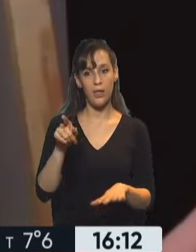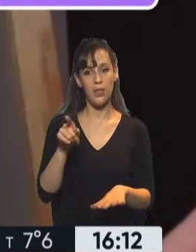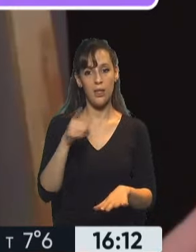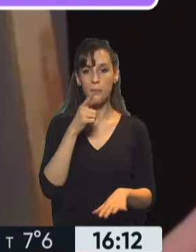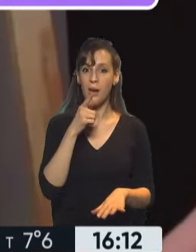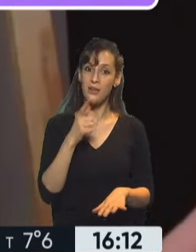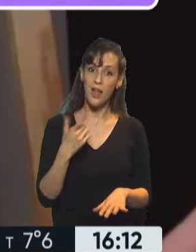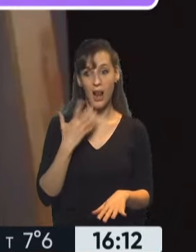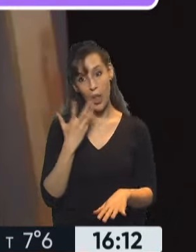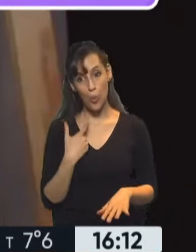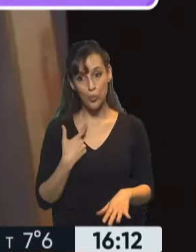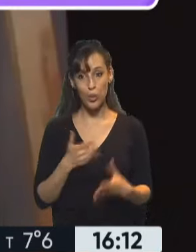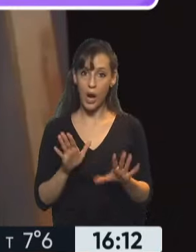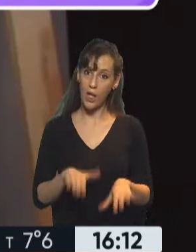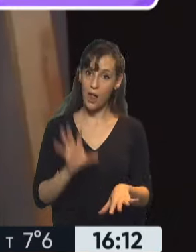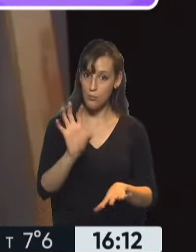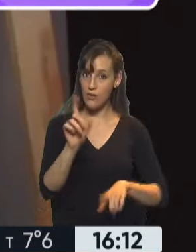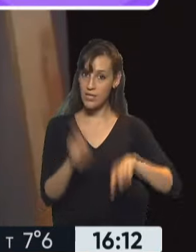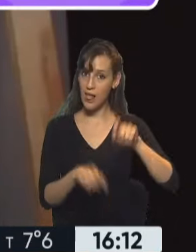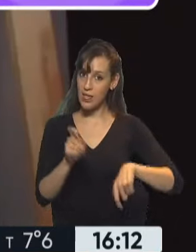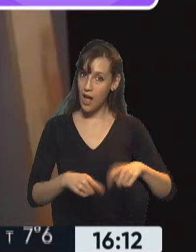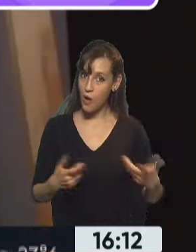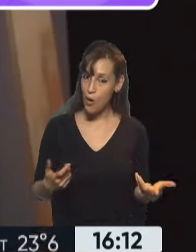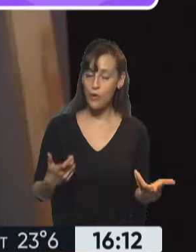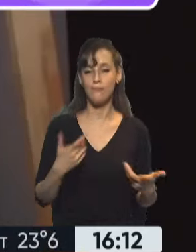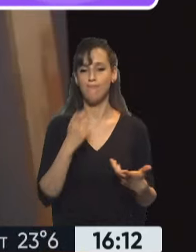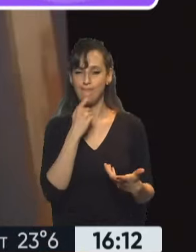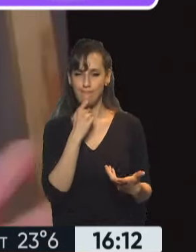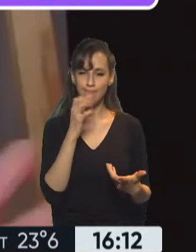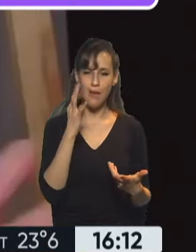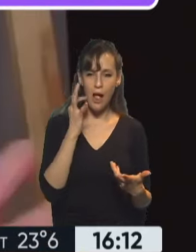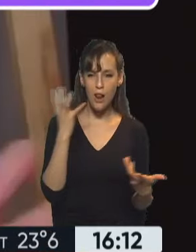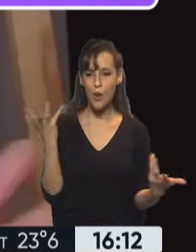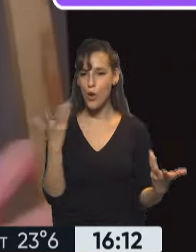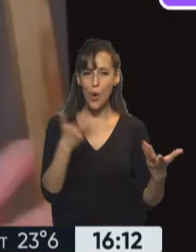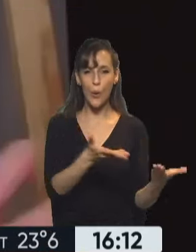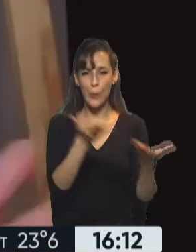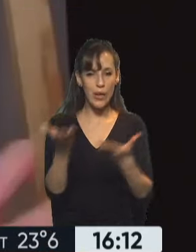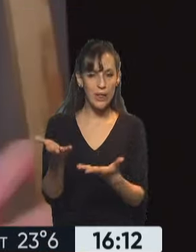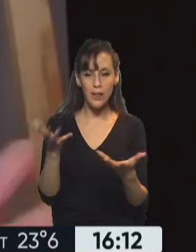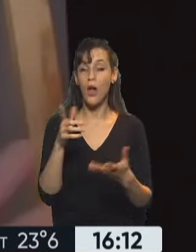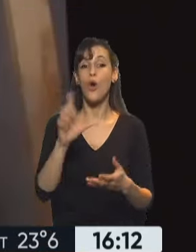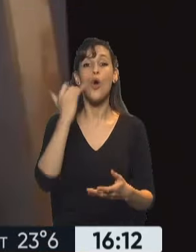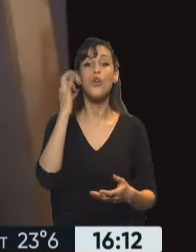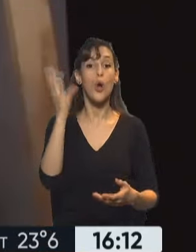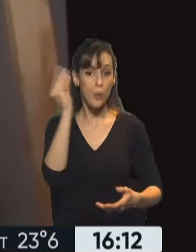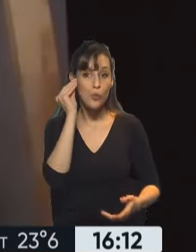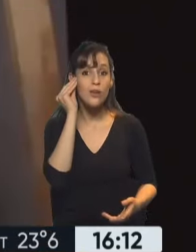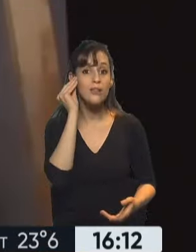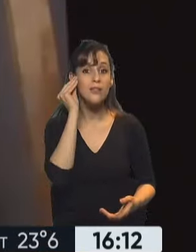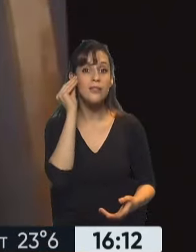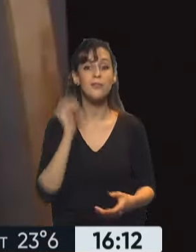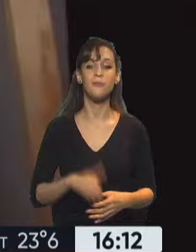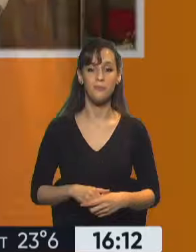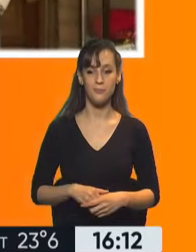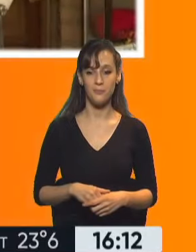agarró el gustito a quedarse ahí en Santiago, no sé si habrá tenido alguna invitación importante. Goico, ¿estás por ahí? ¿Me escuchás?